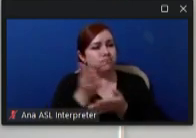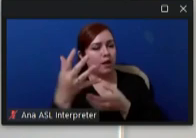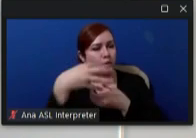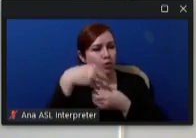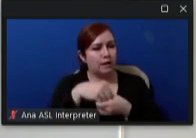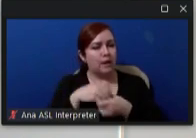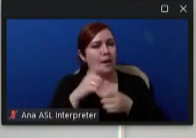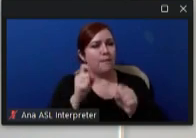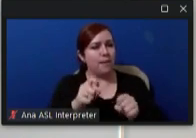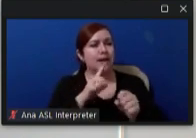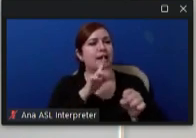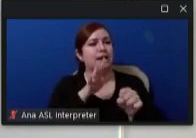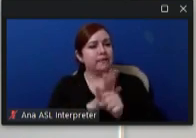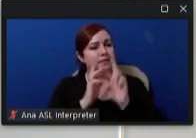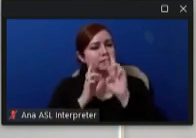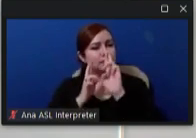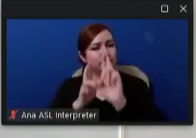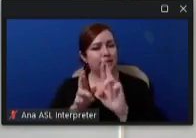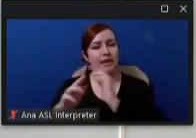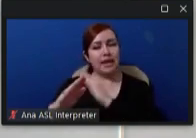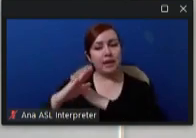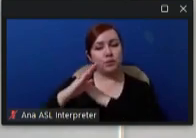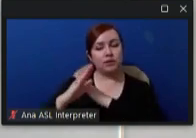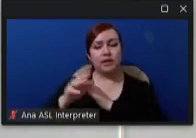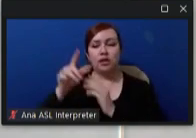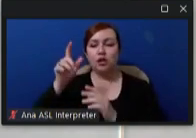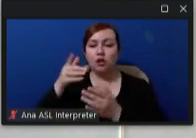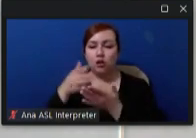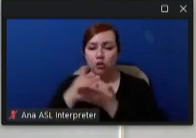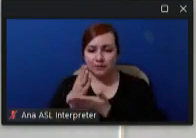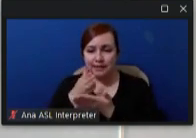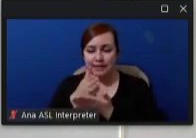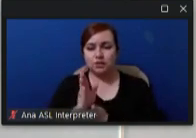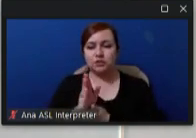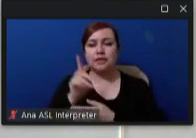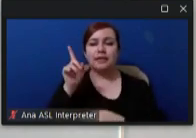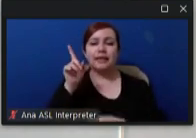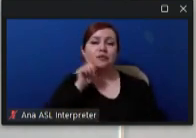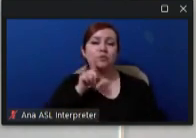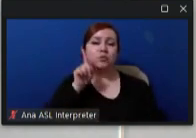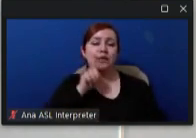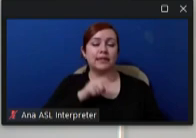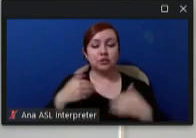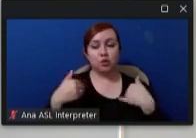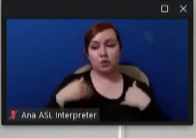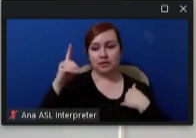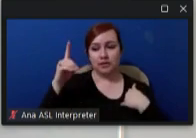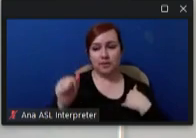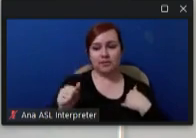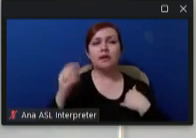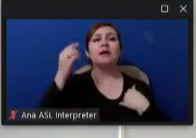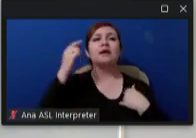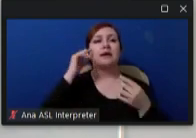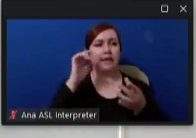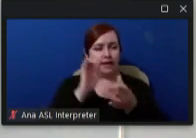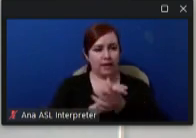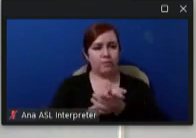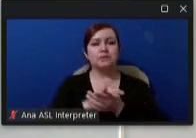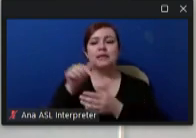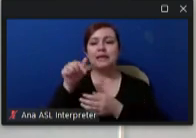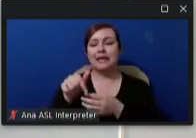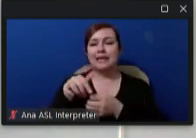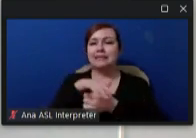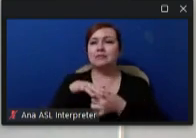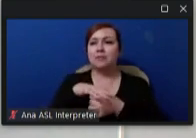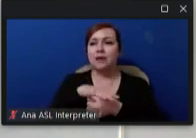respeten y protejan los derechos de las personas, de las mujeres con discapacidad. Creemos firmemente que estos espacios facilitan el